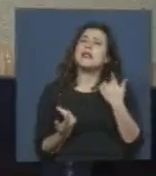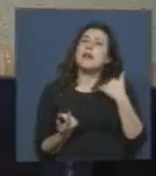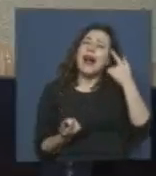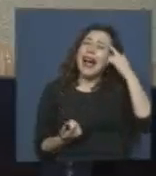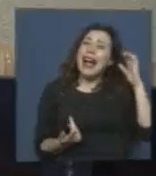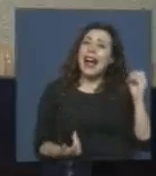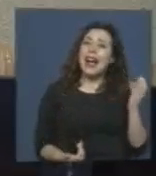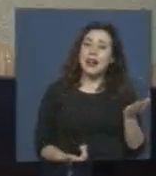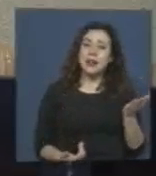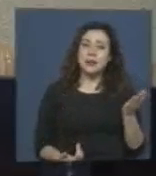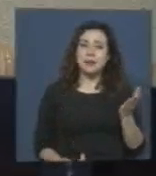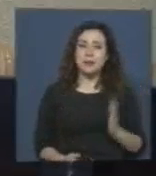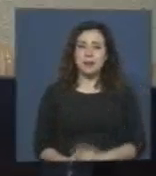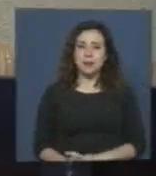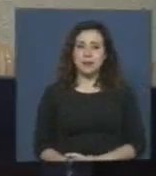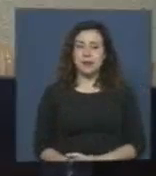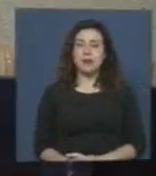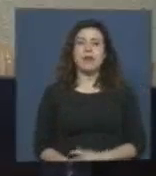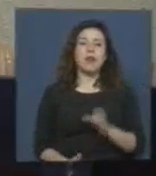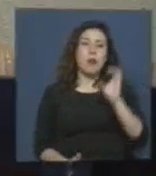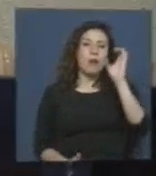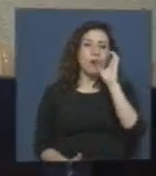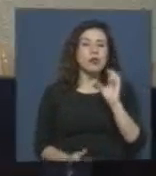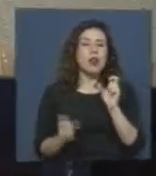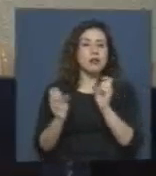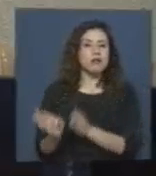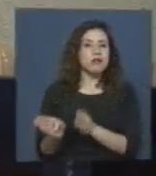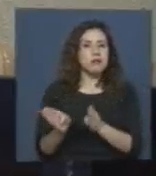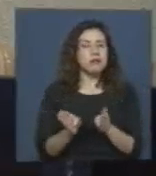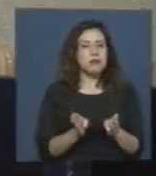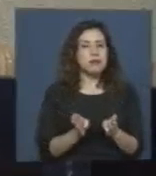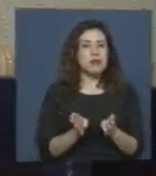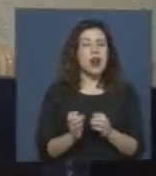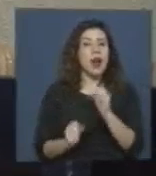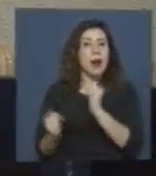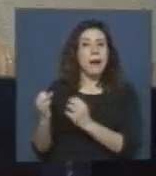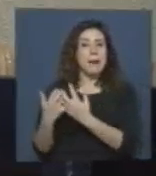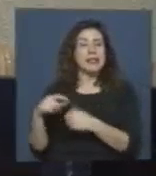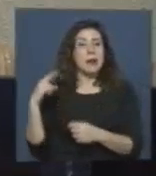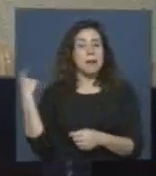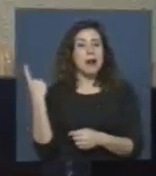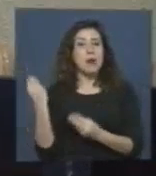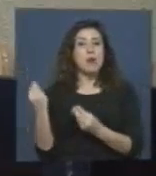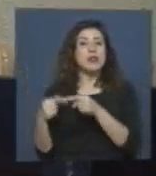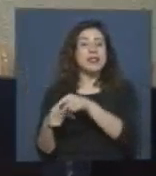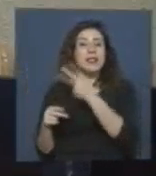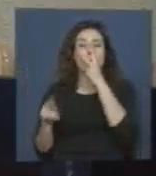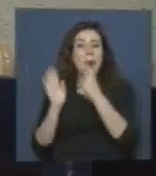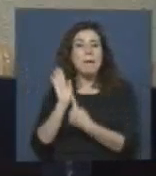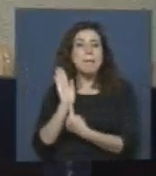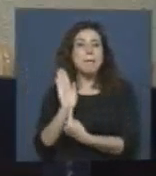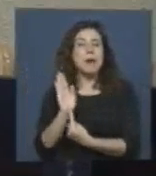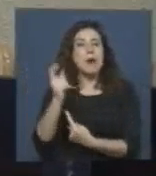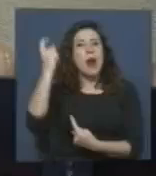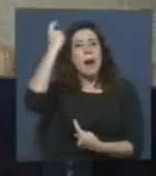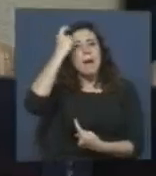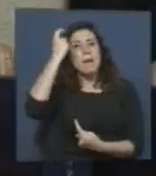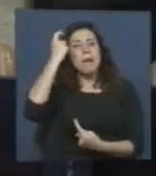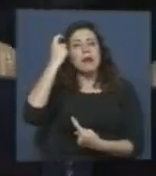creemos que hay que buscar la regulación entre los particulares, que muchas veces son el reflejo de un